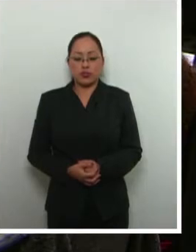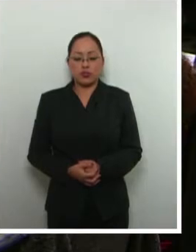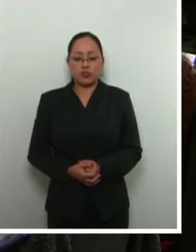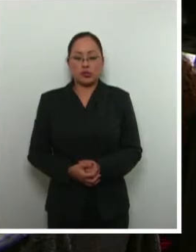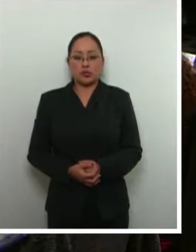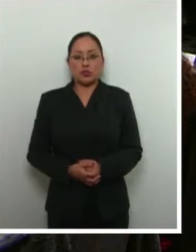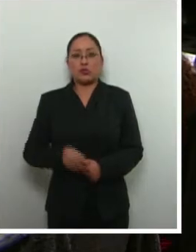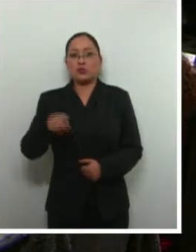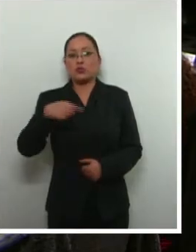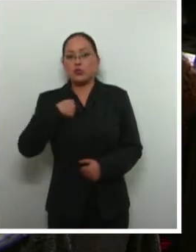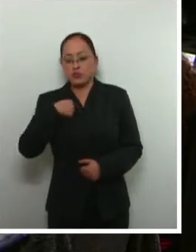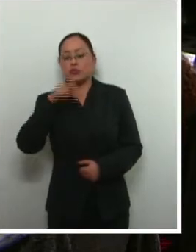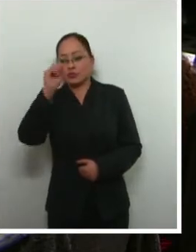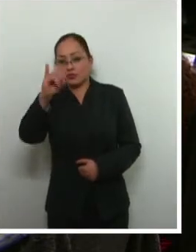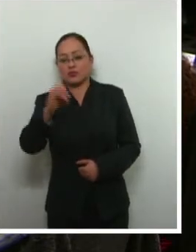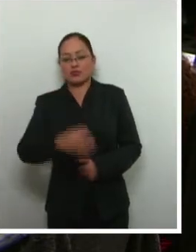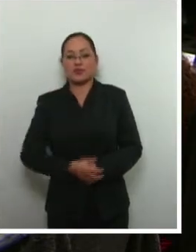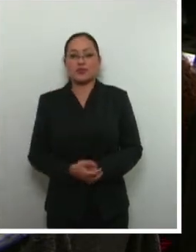A favor.